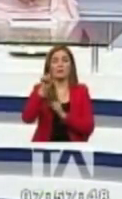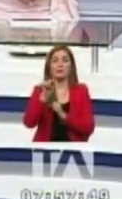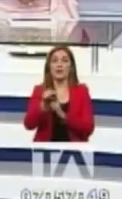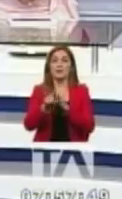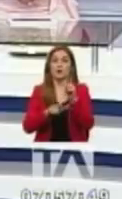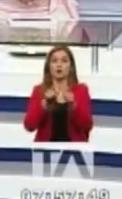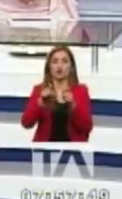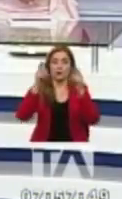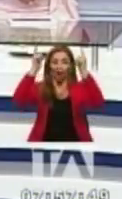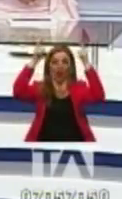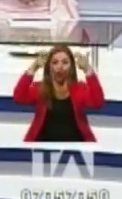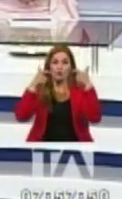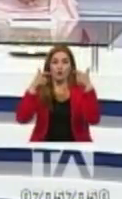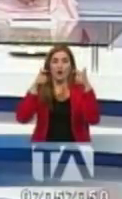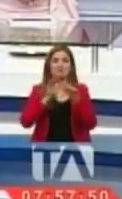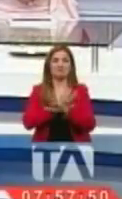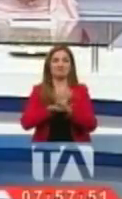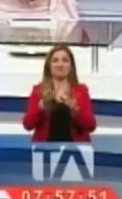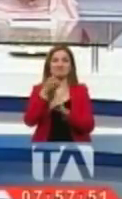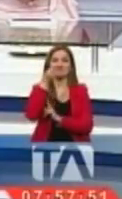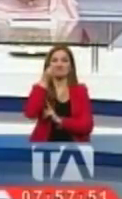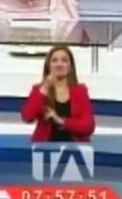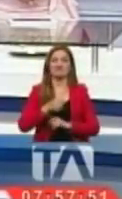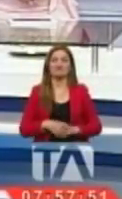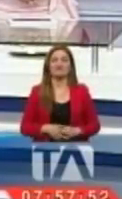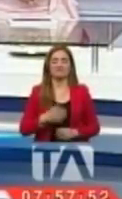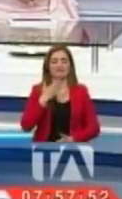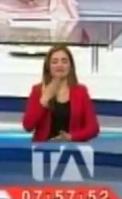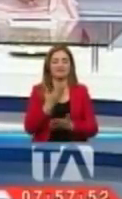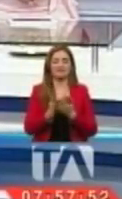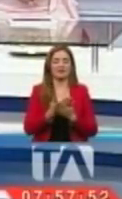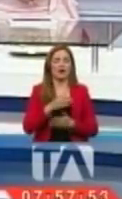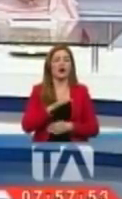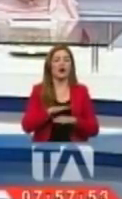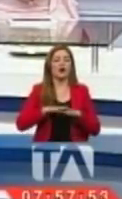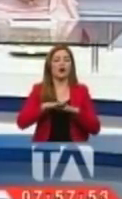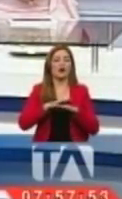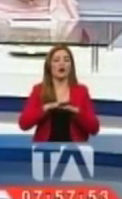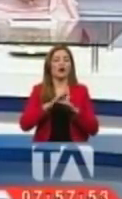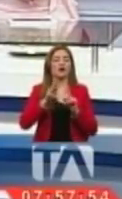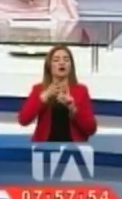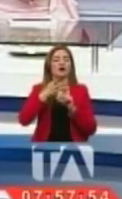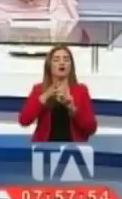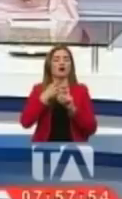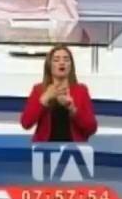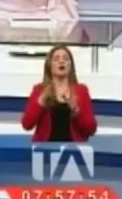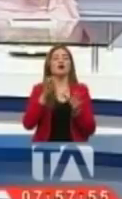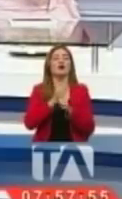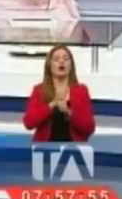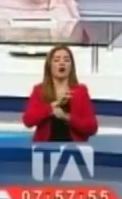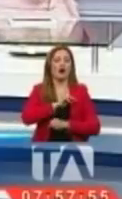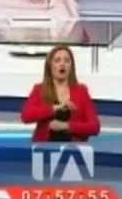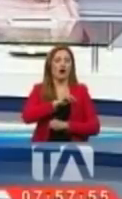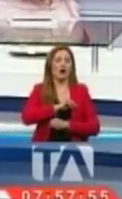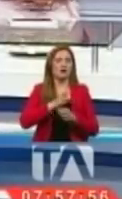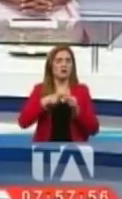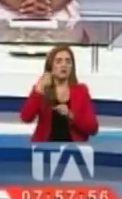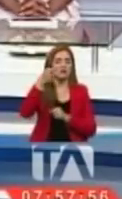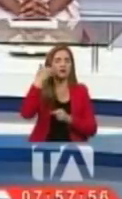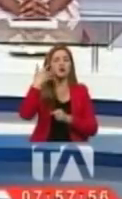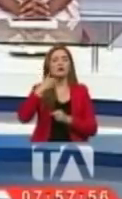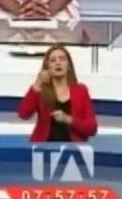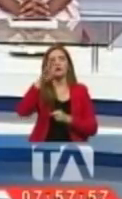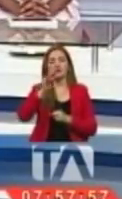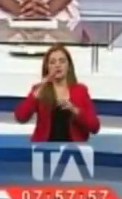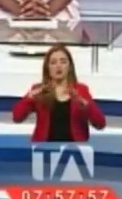1000 personas lograron culminar sus estudios secundarios gracias al bachillerato virtual que ejecuta el municipio de egipto el próximo 17 de septiembre